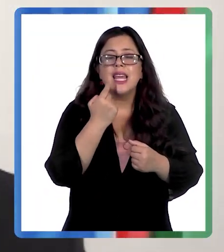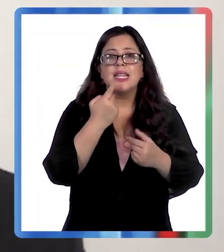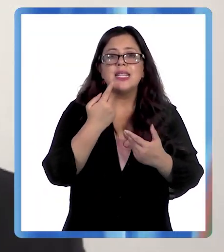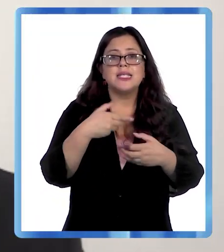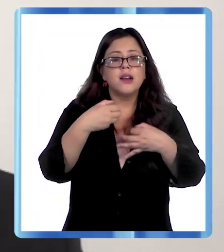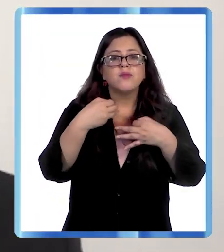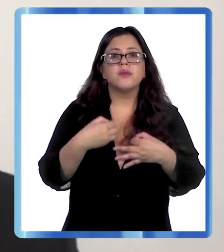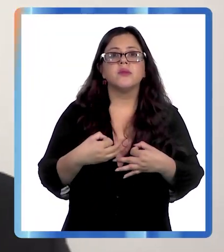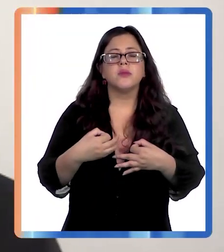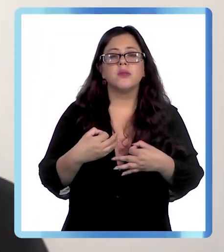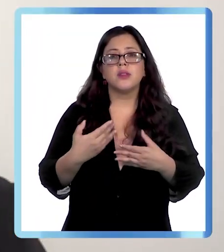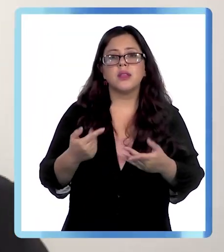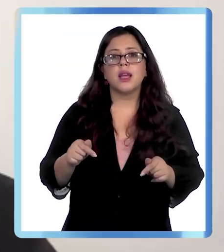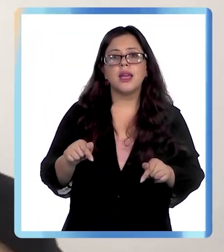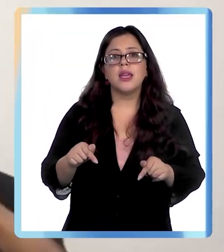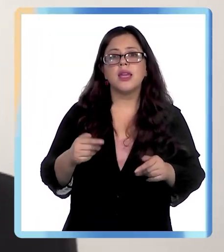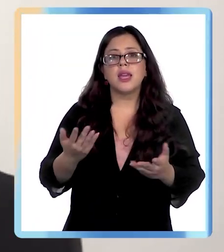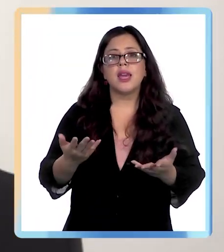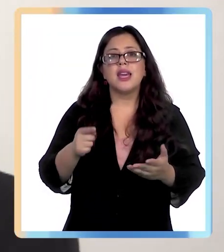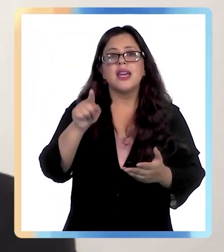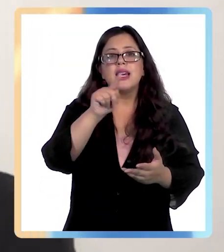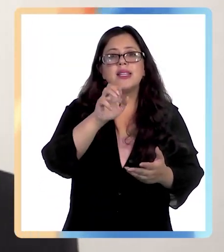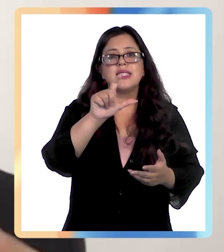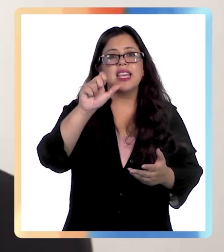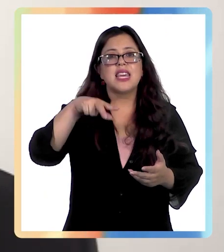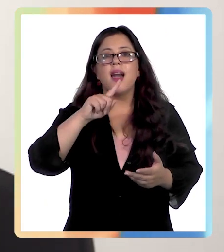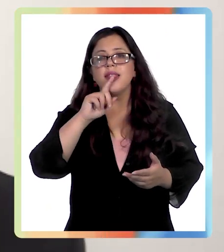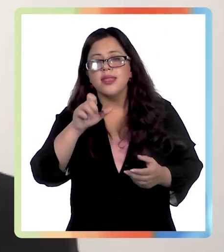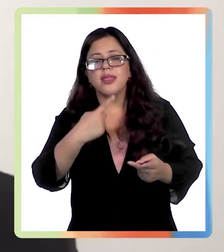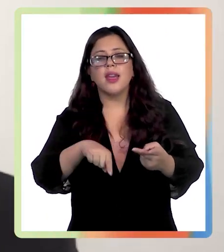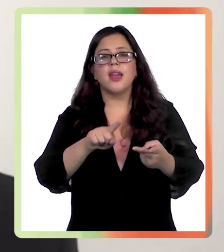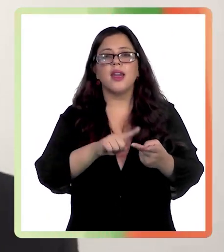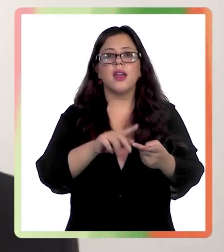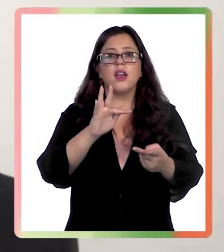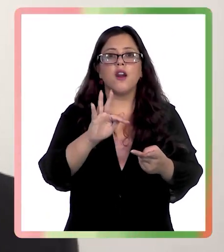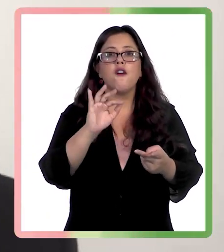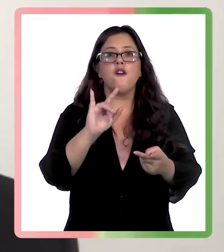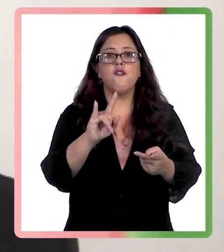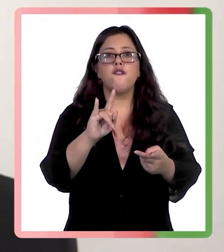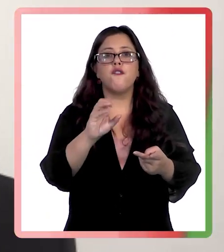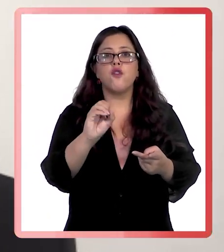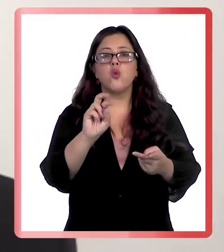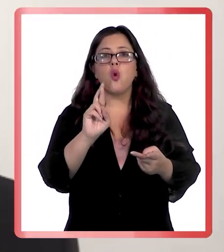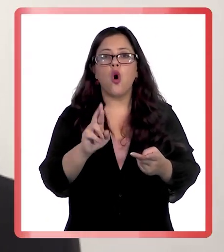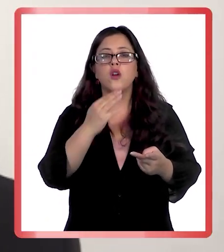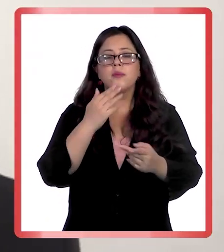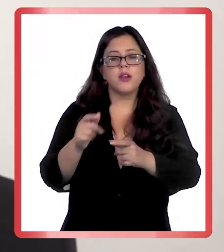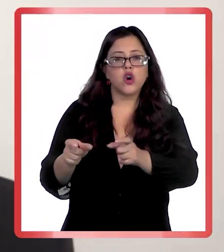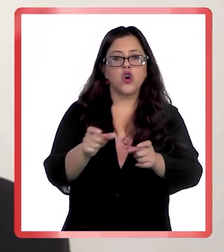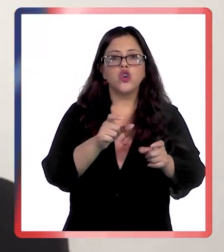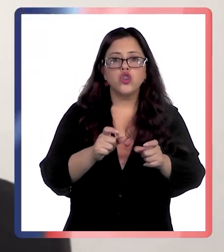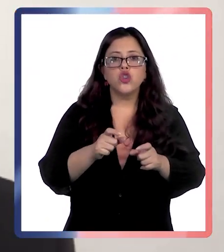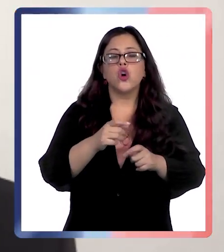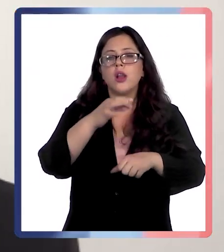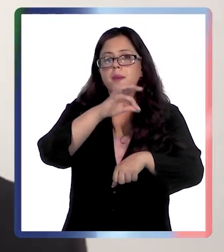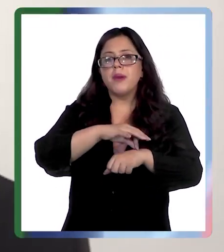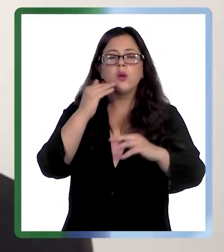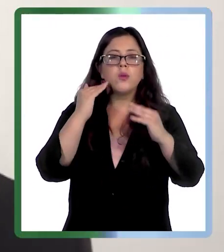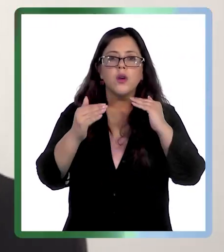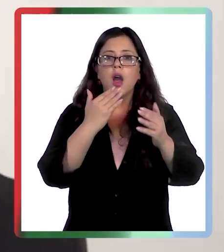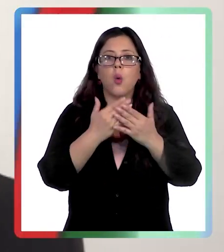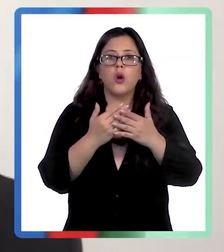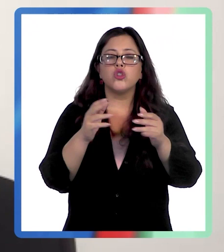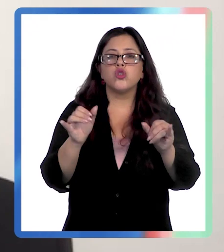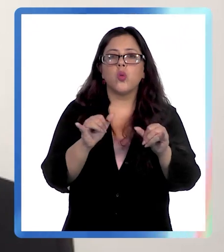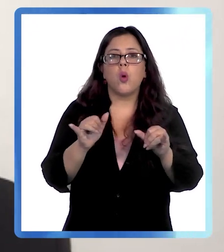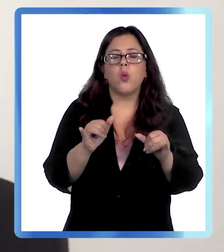dientes más definitivos sellantes fluor el control periódico es clave desde que el niño ya tiene sus